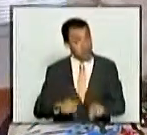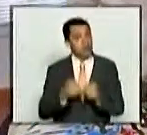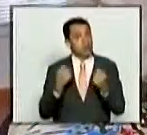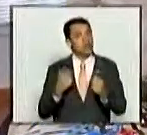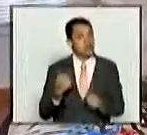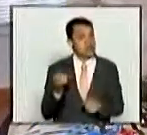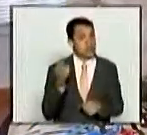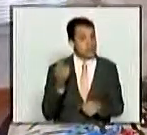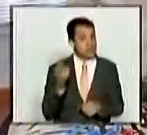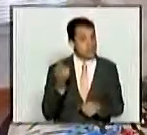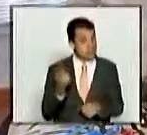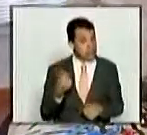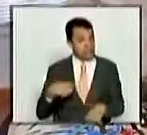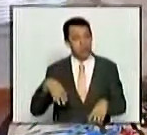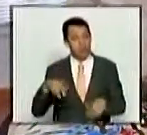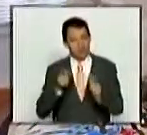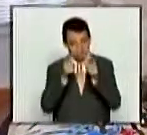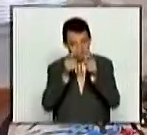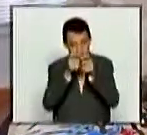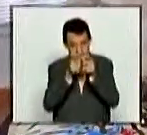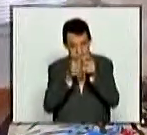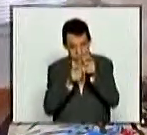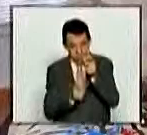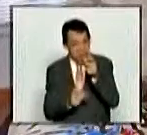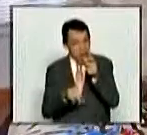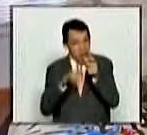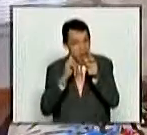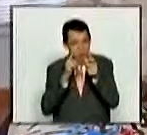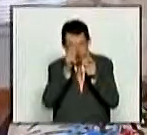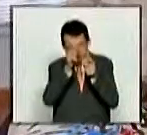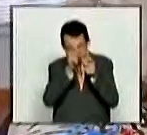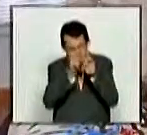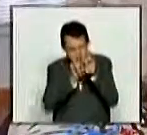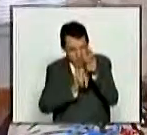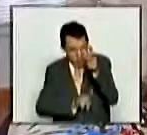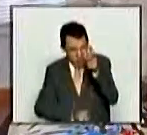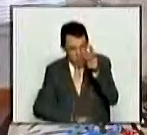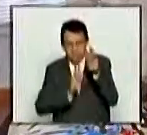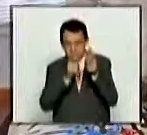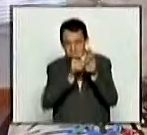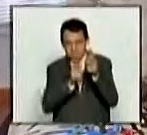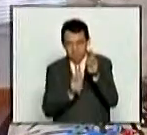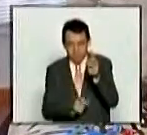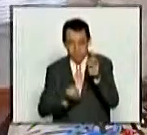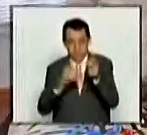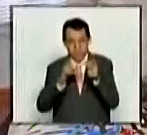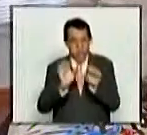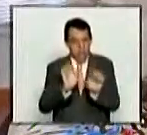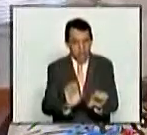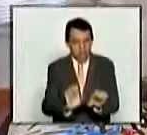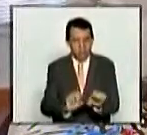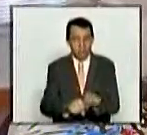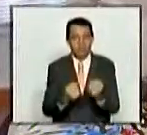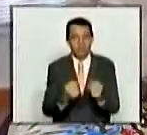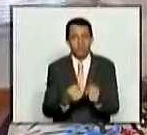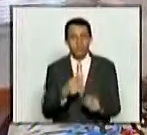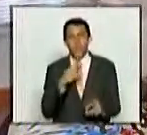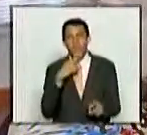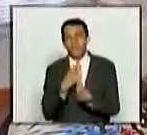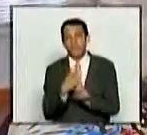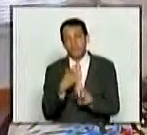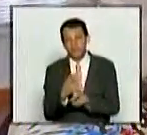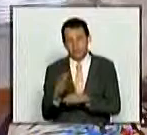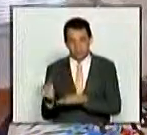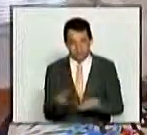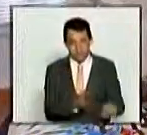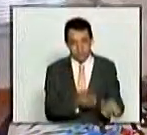está en una línea perfecta y en esos desajustes o en esos puntos de desviación la presión no tiene que ser muy fuerte para poder generar el ajuste.